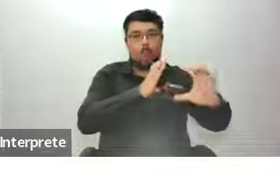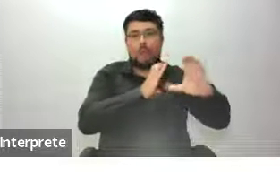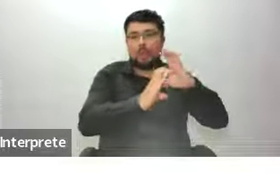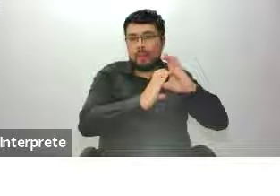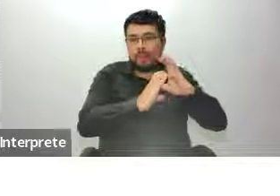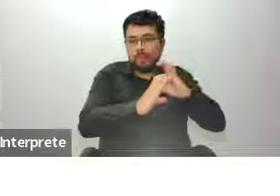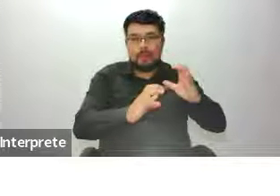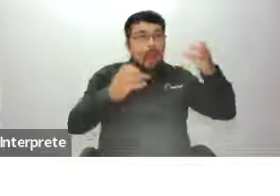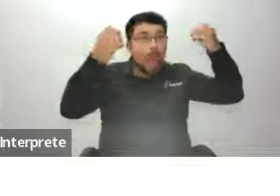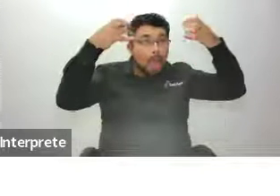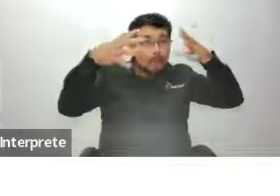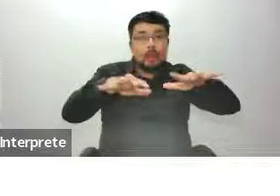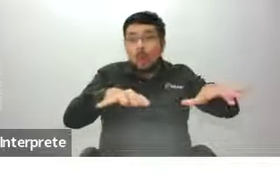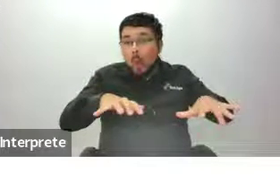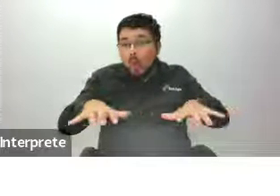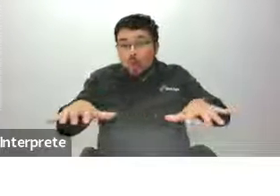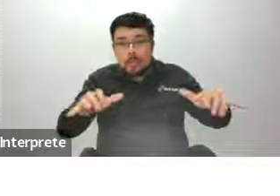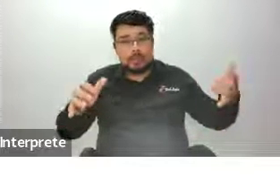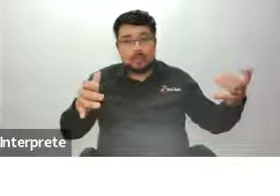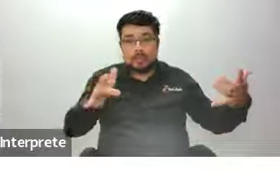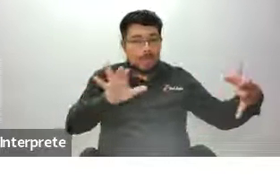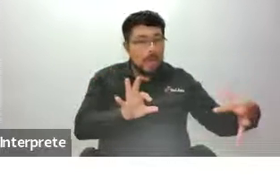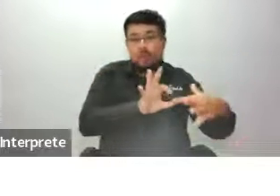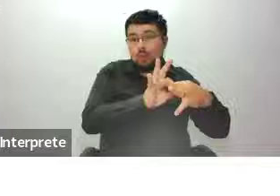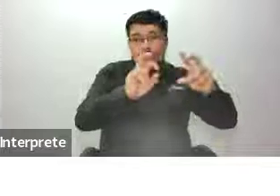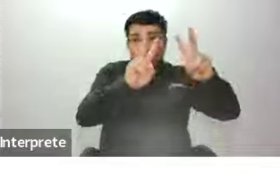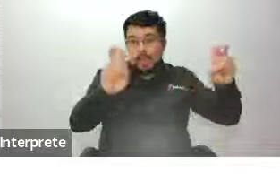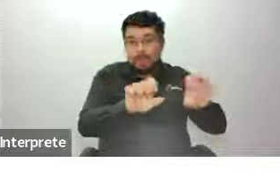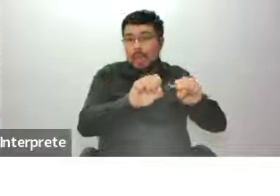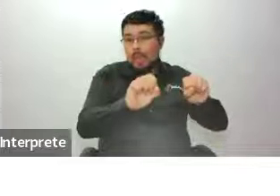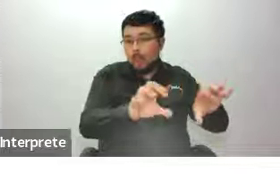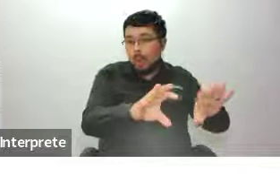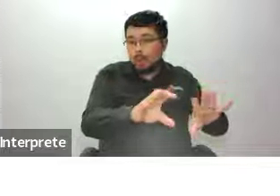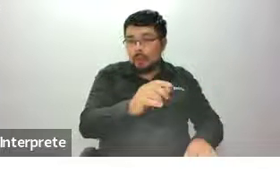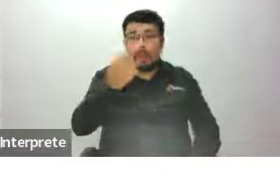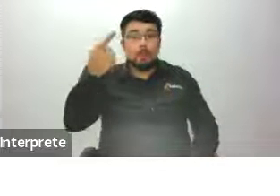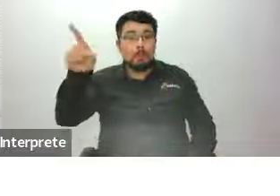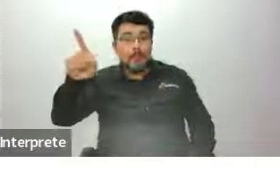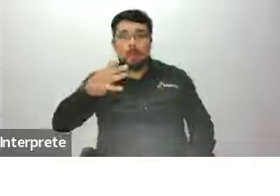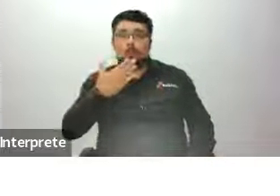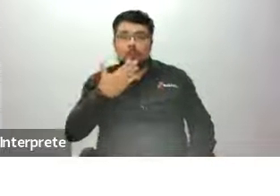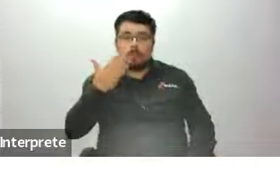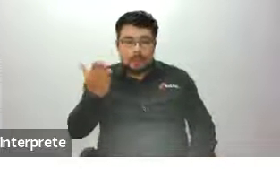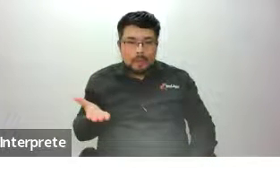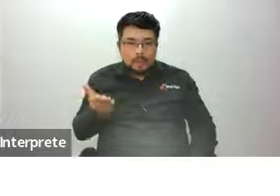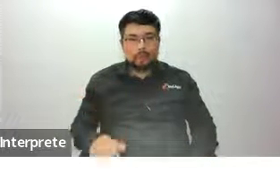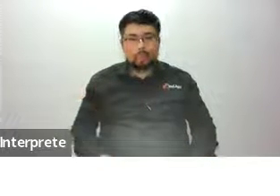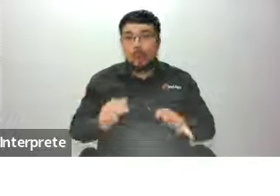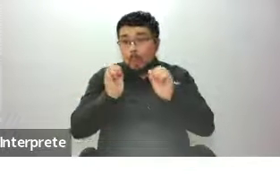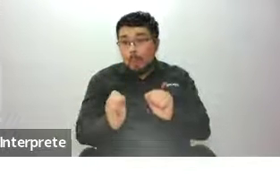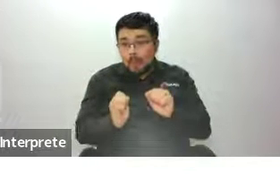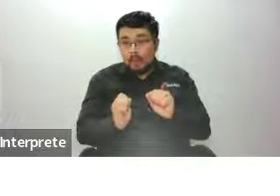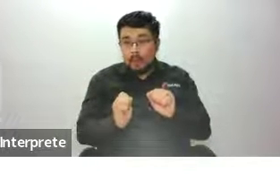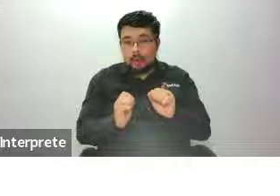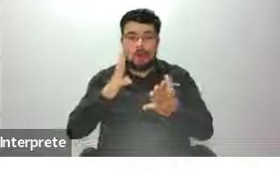o a elementos que están asociados a la educación, pero también poder tener una identidad que